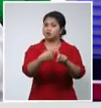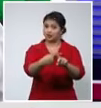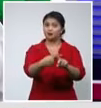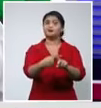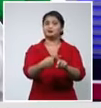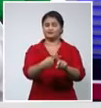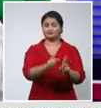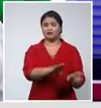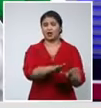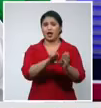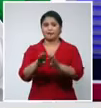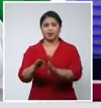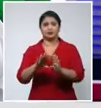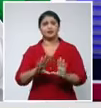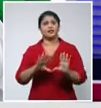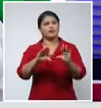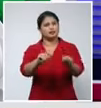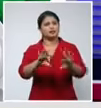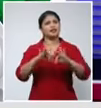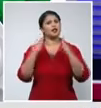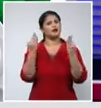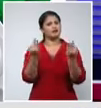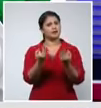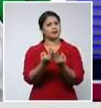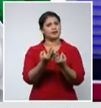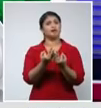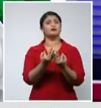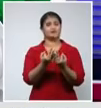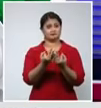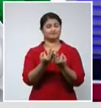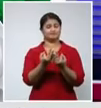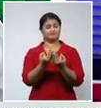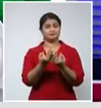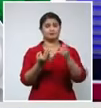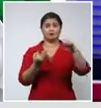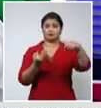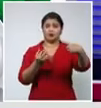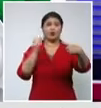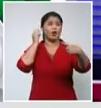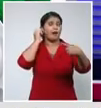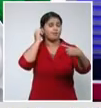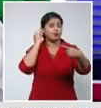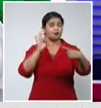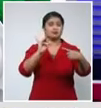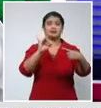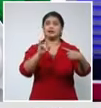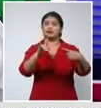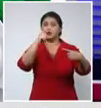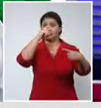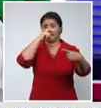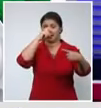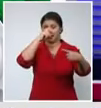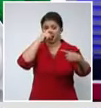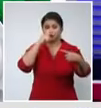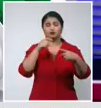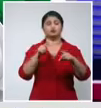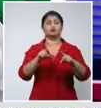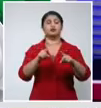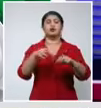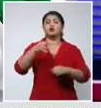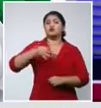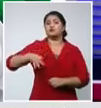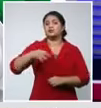y amistades de una paciente de 79 años de edad del municipio Habana del Este, aquí en La